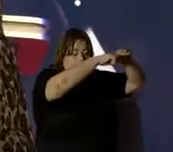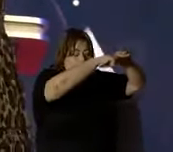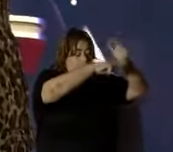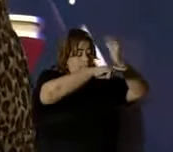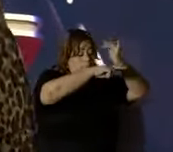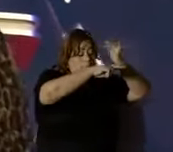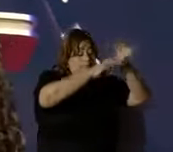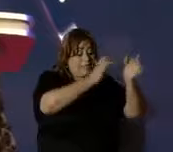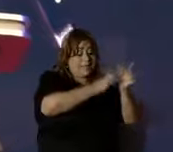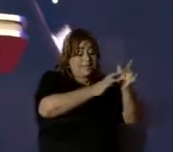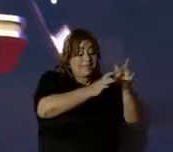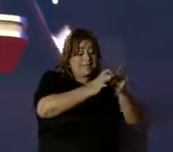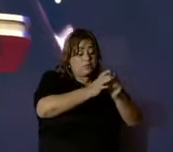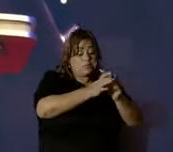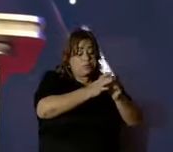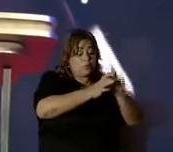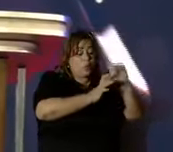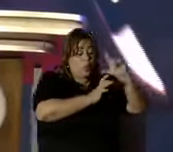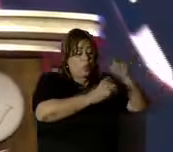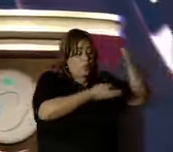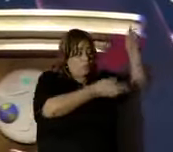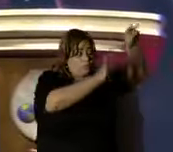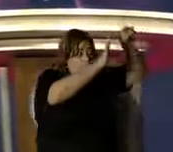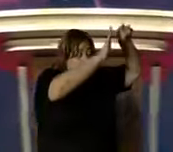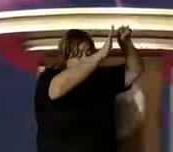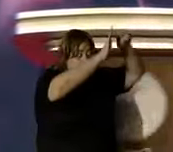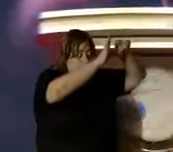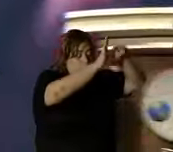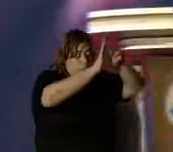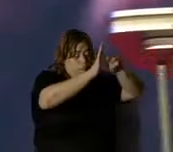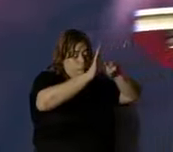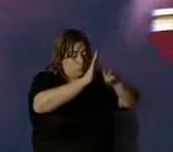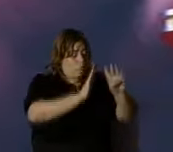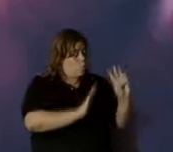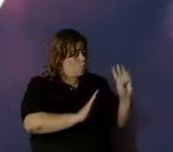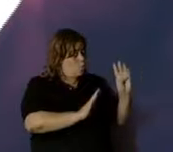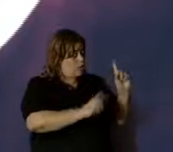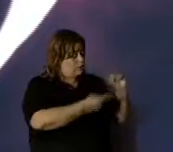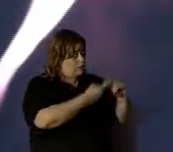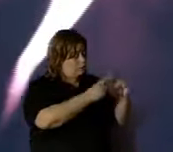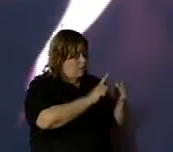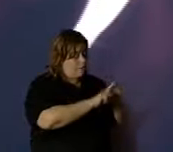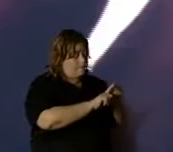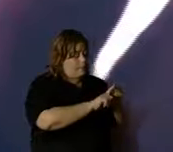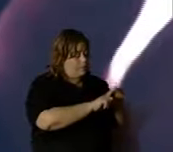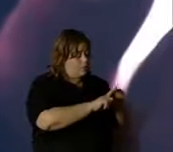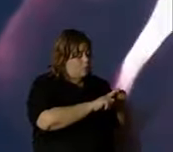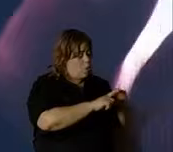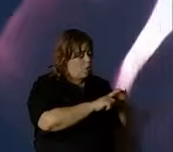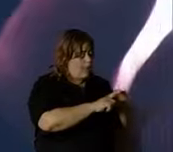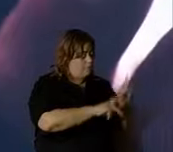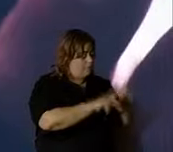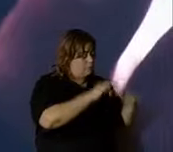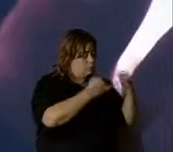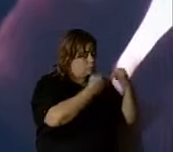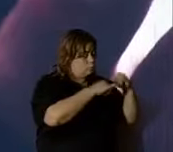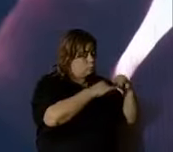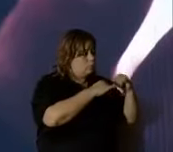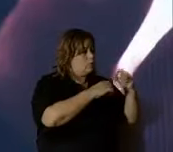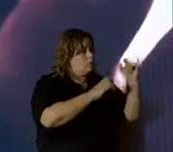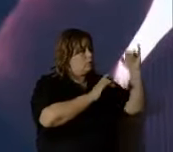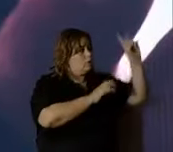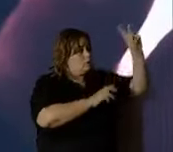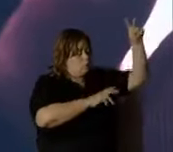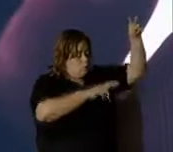el medio, vamos a bajarlo por ahí. Cuatro amigos se ponen en acuerdo y bajan al paralítico por el techo, por el tejado,